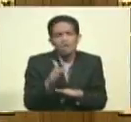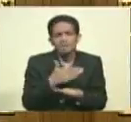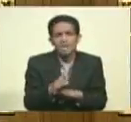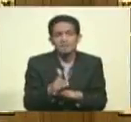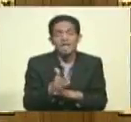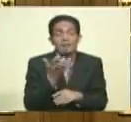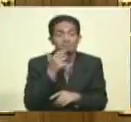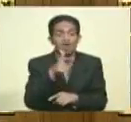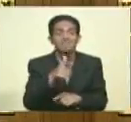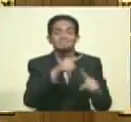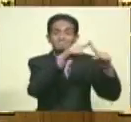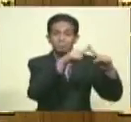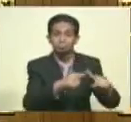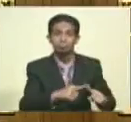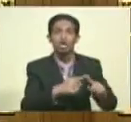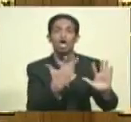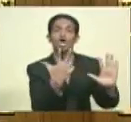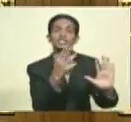ese 80%,